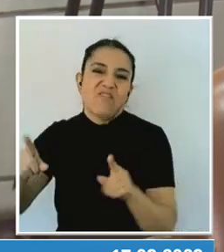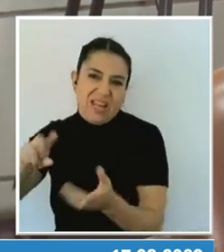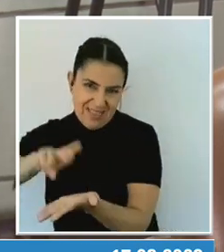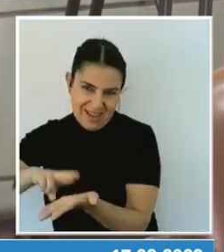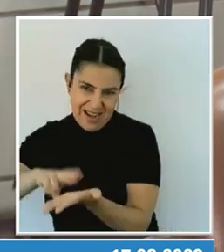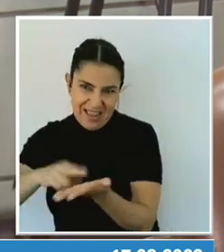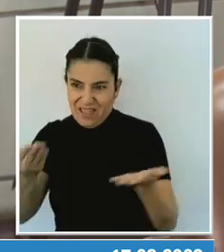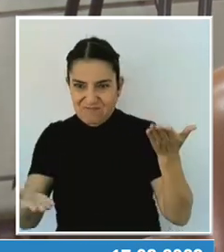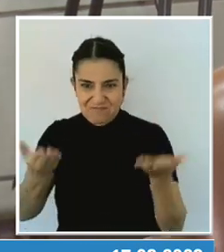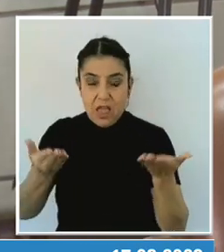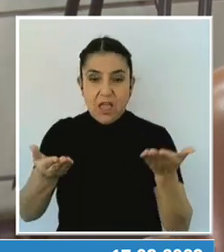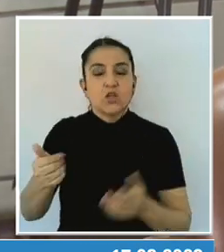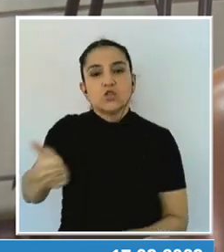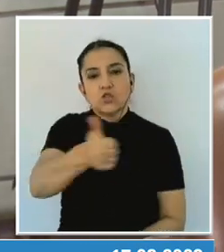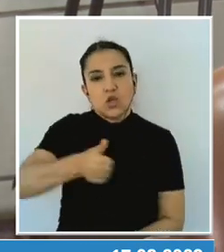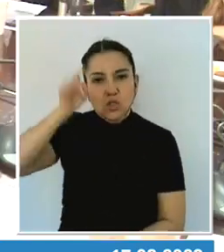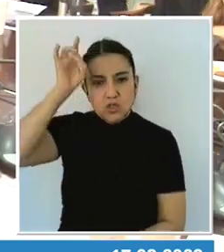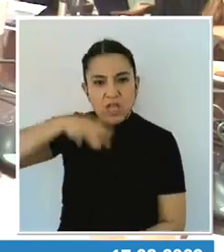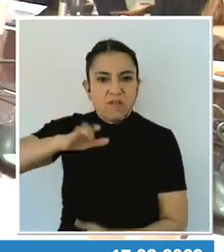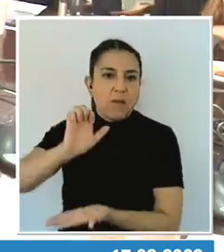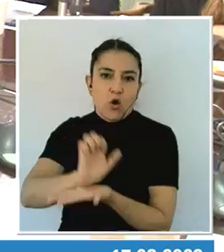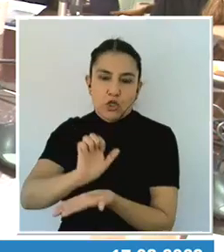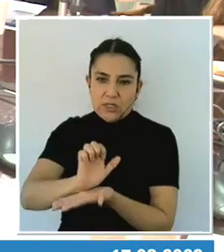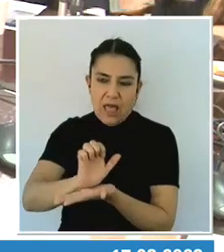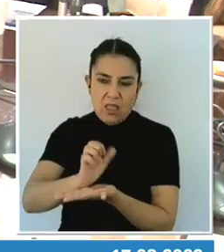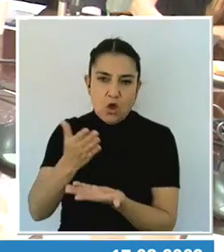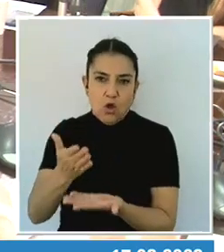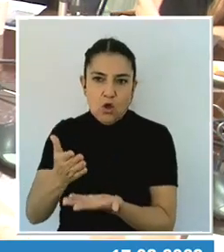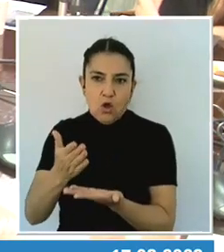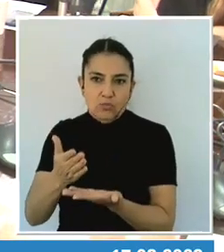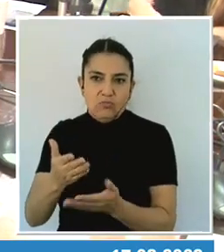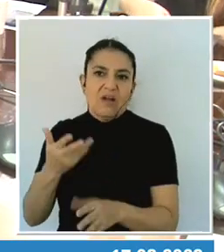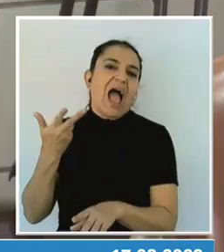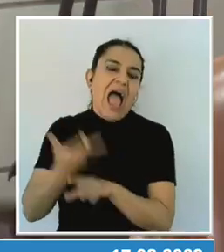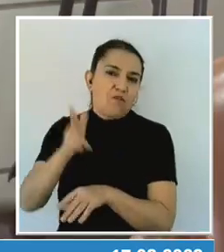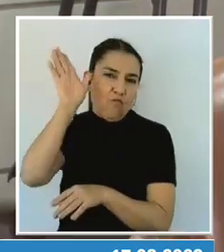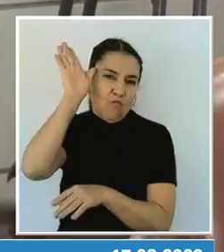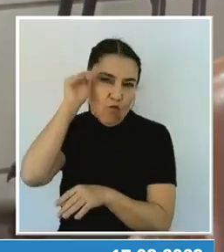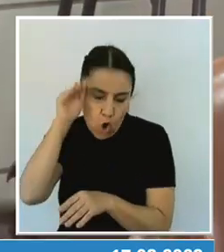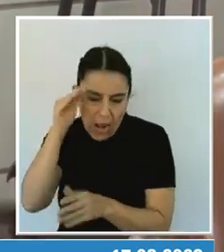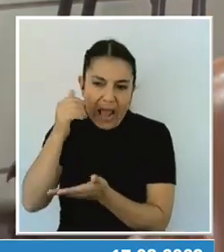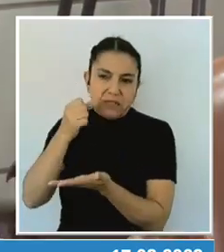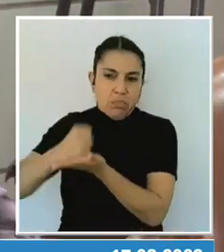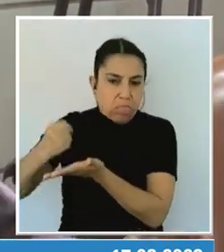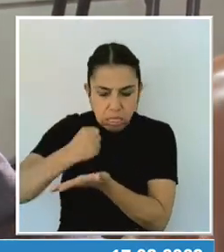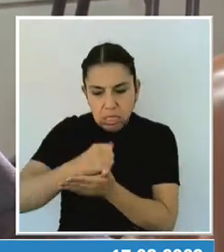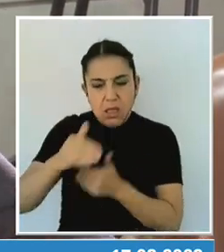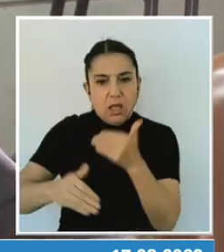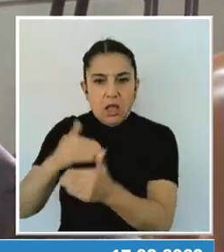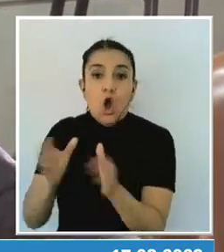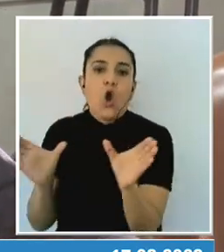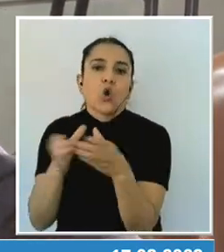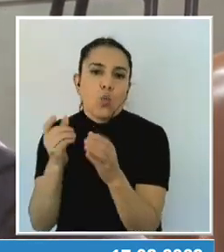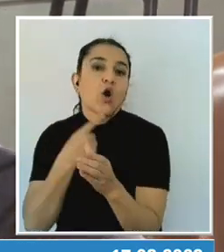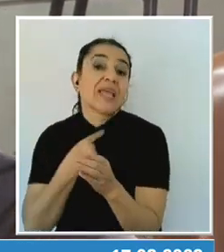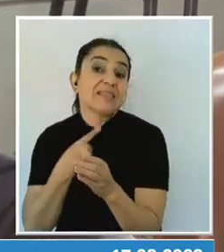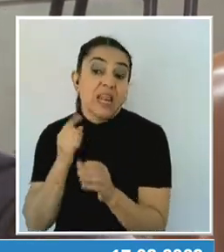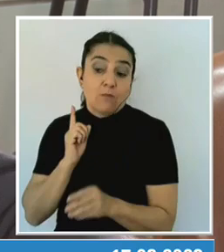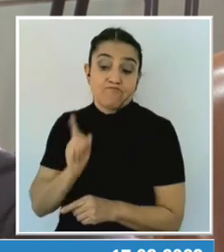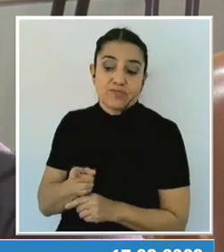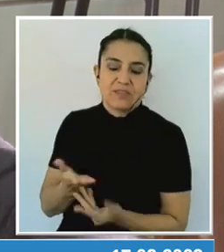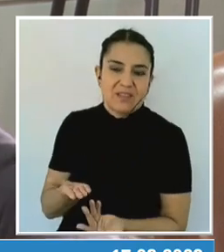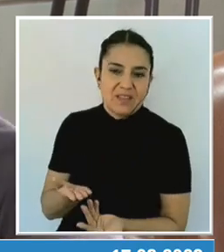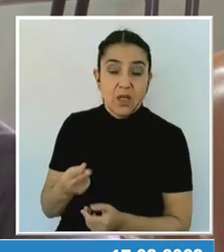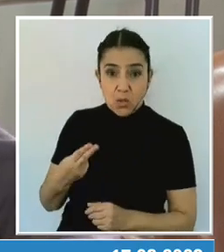que el Estado es objeto de captura por las burocracias y por los grupos de interés también. Y por lo tanto, muchas veces su acción no